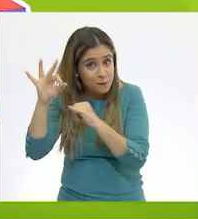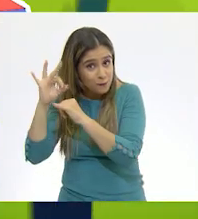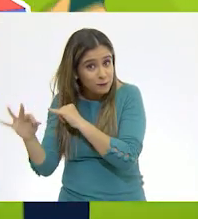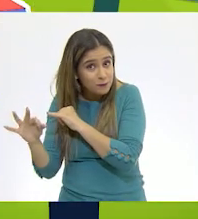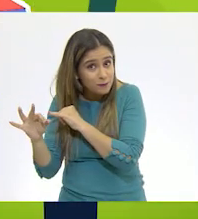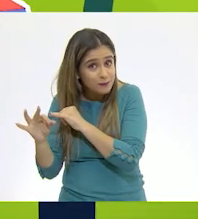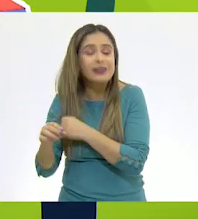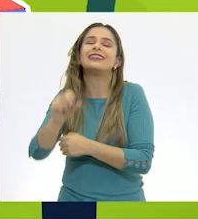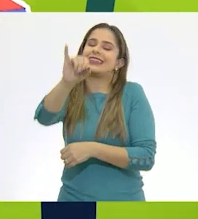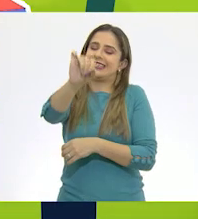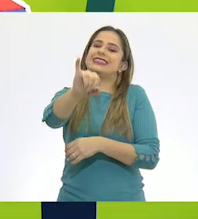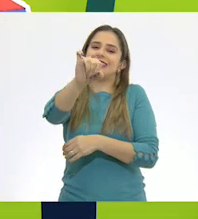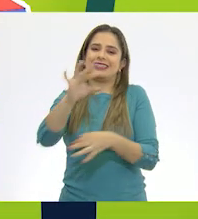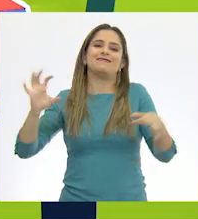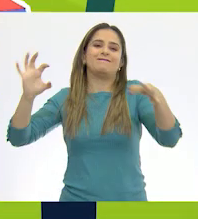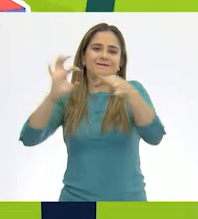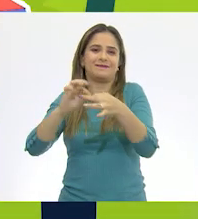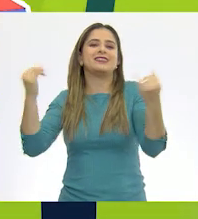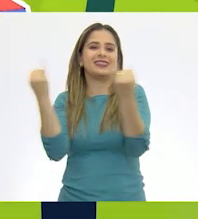¡Sí!